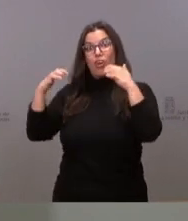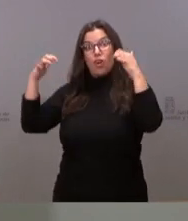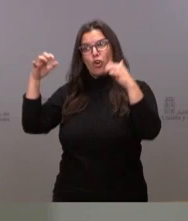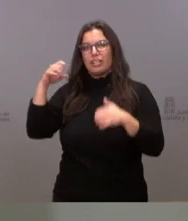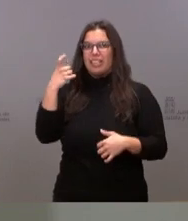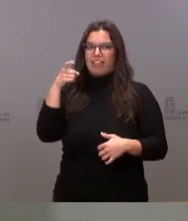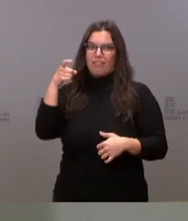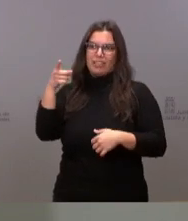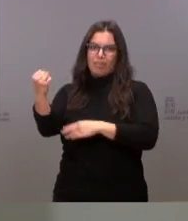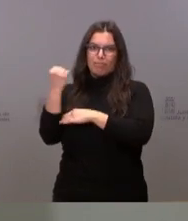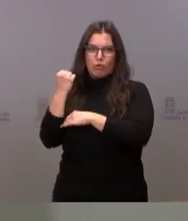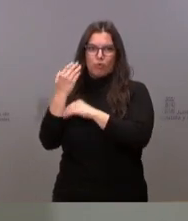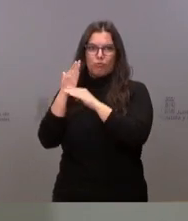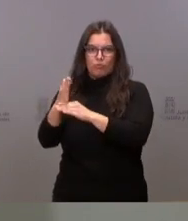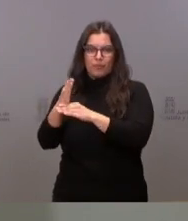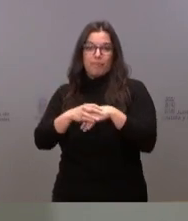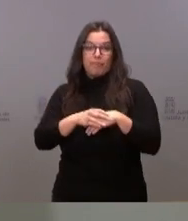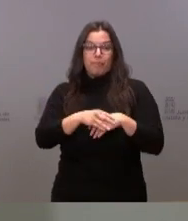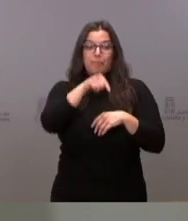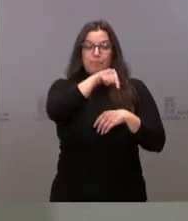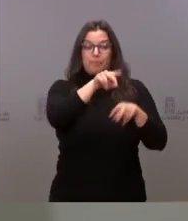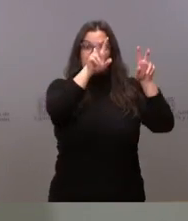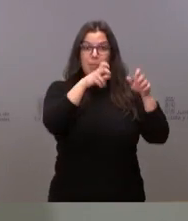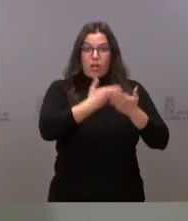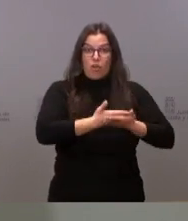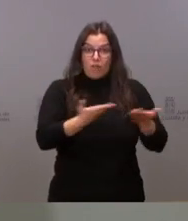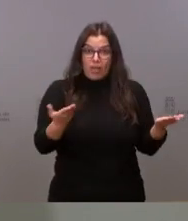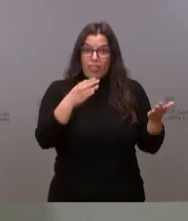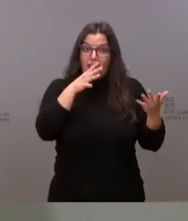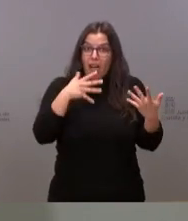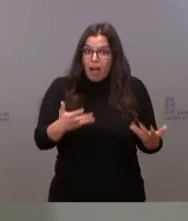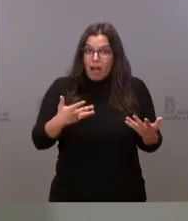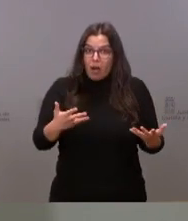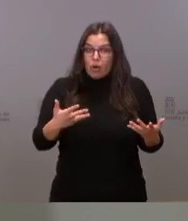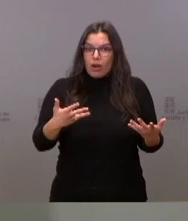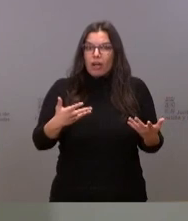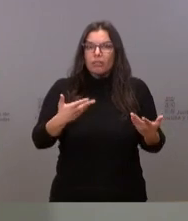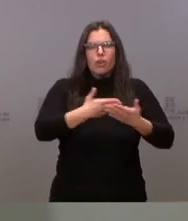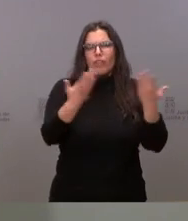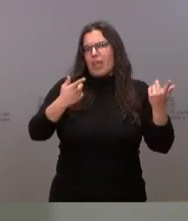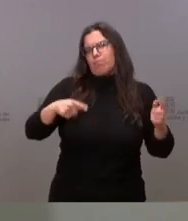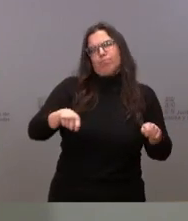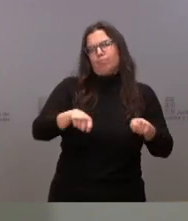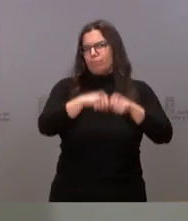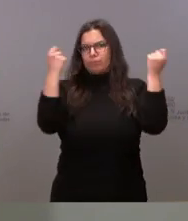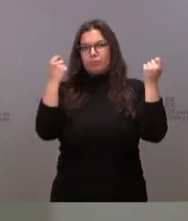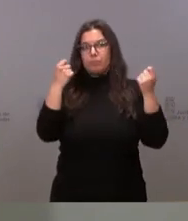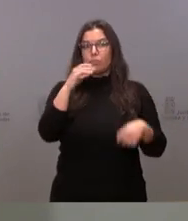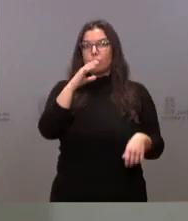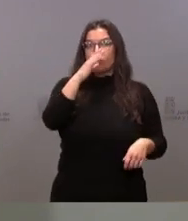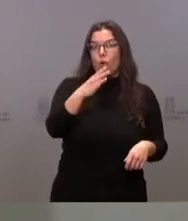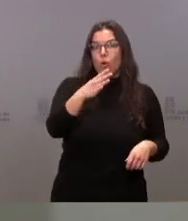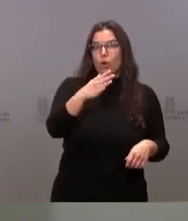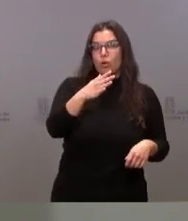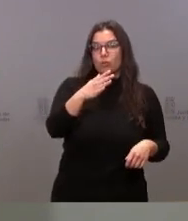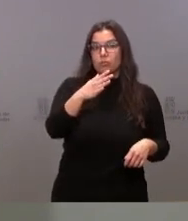León. Sobre la confianza, en estos momentos la confianza se ha roto por la falta de lealtad